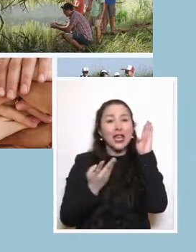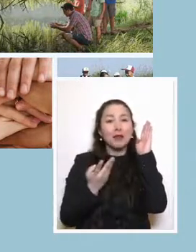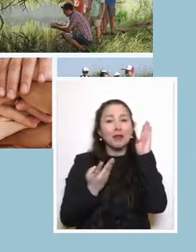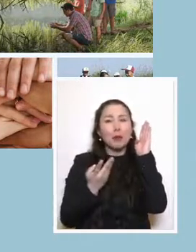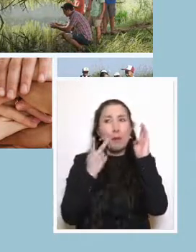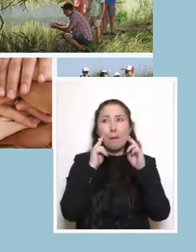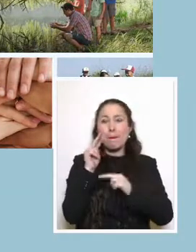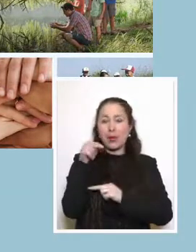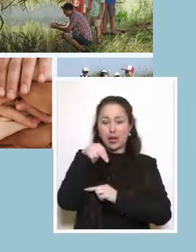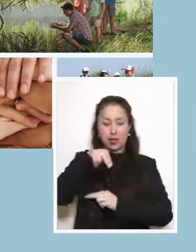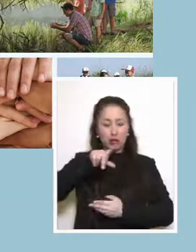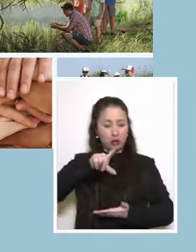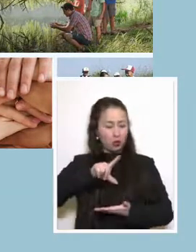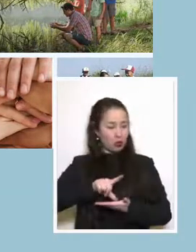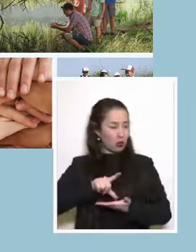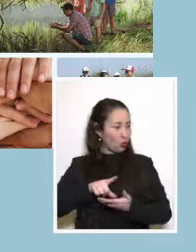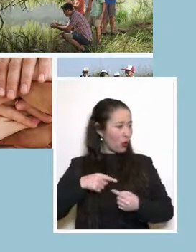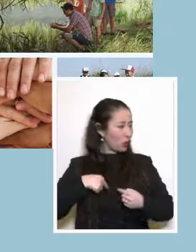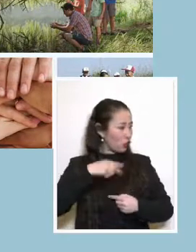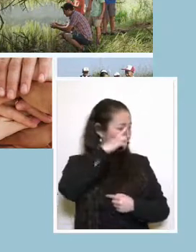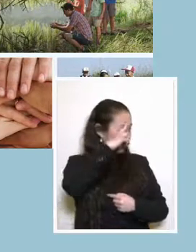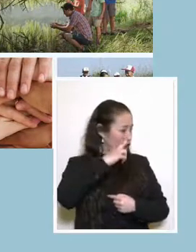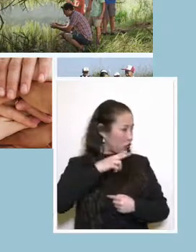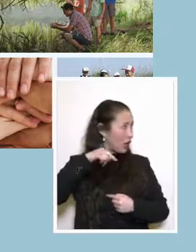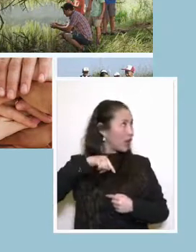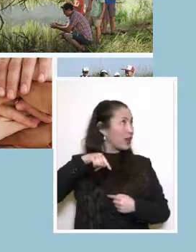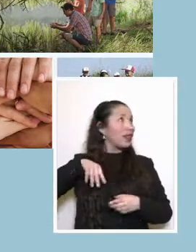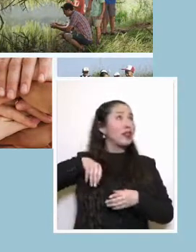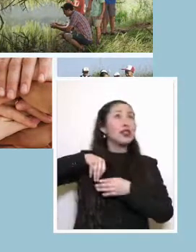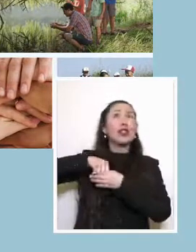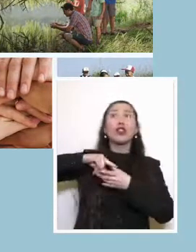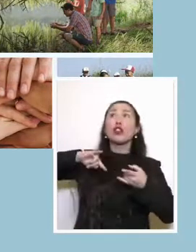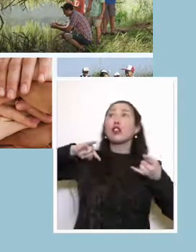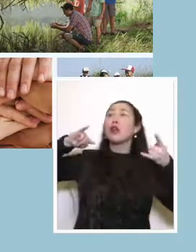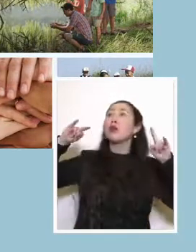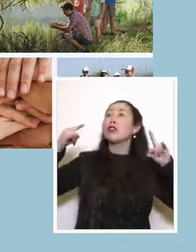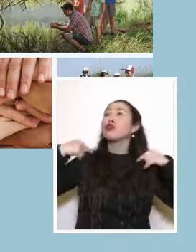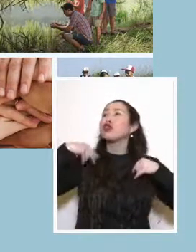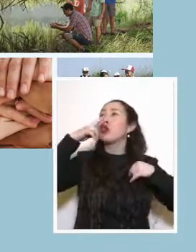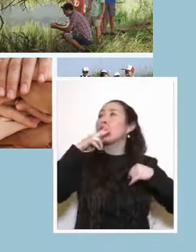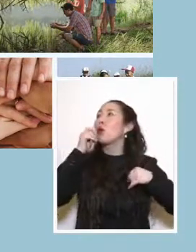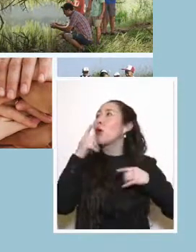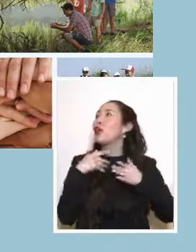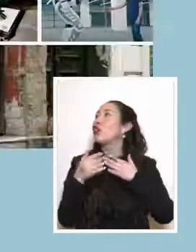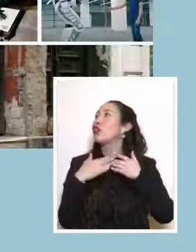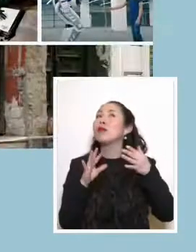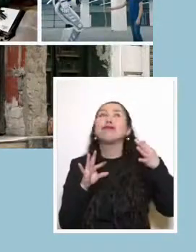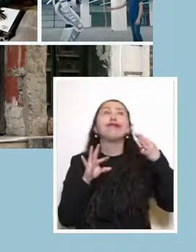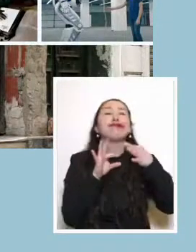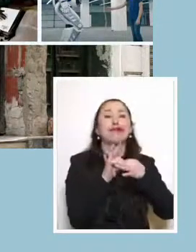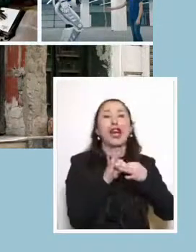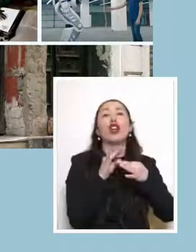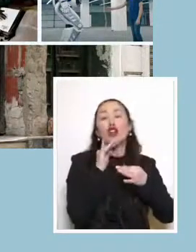lugar como seres humanos en el universo. El informe también